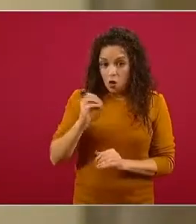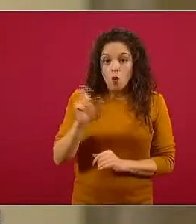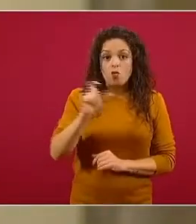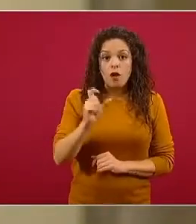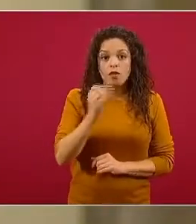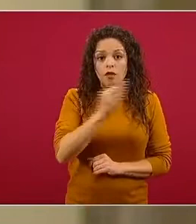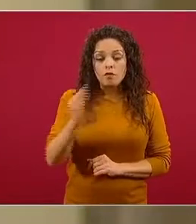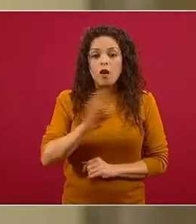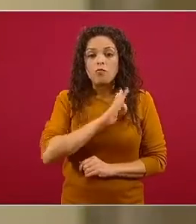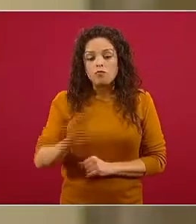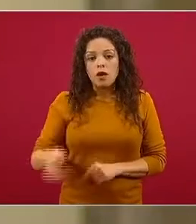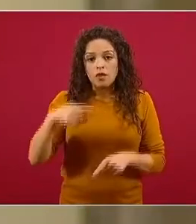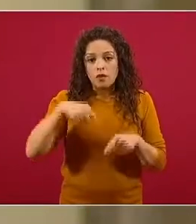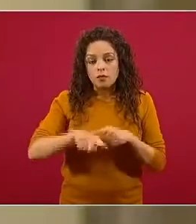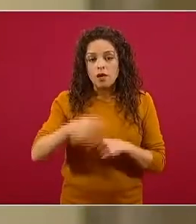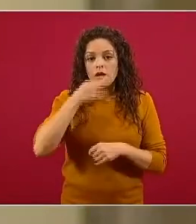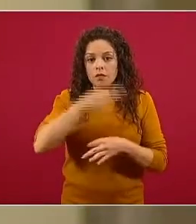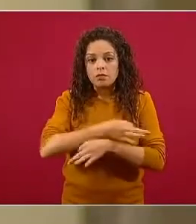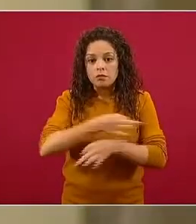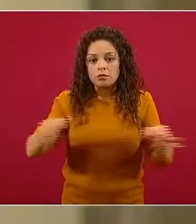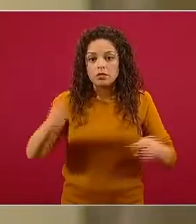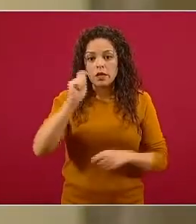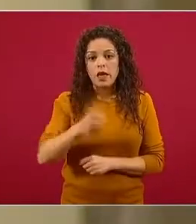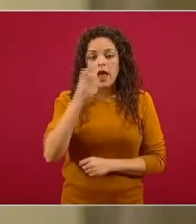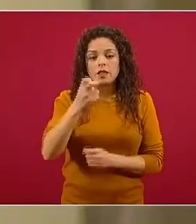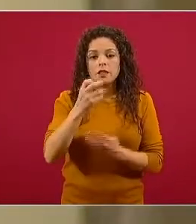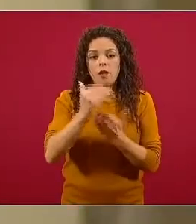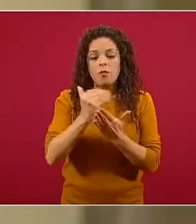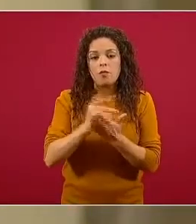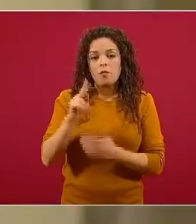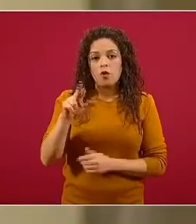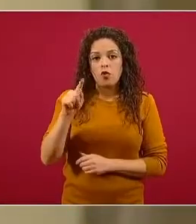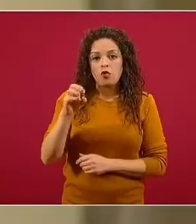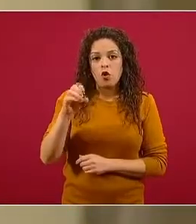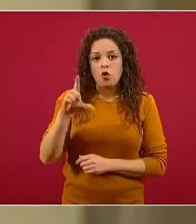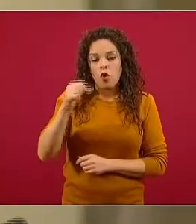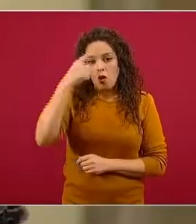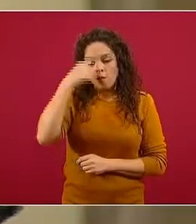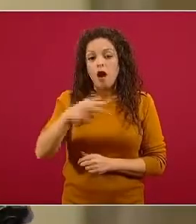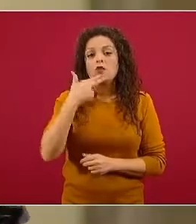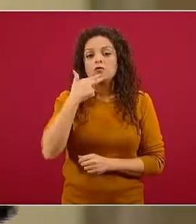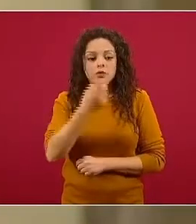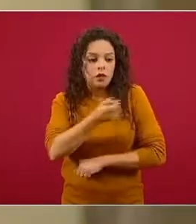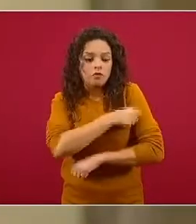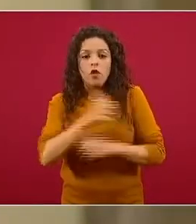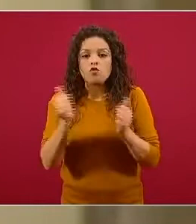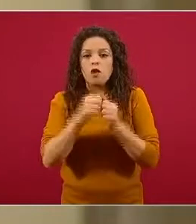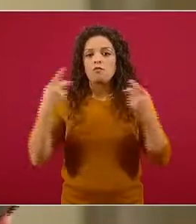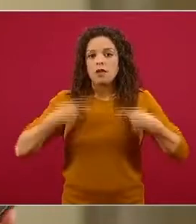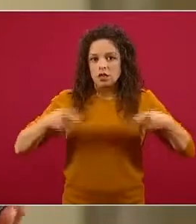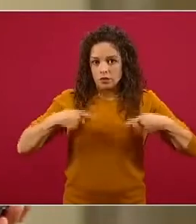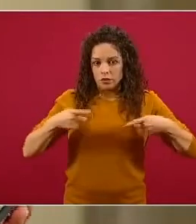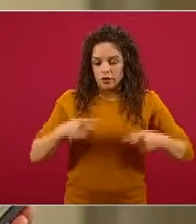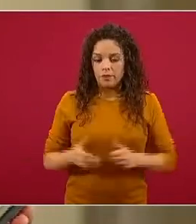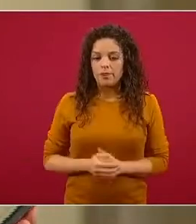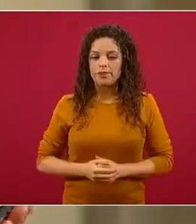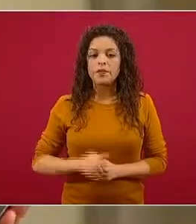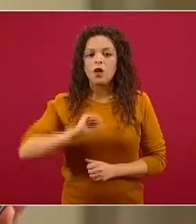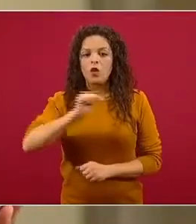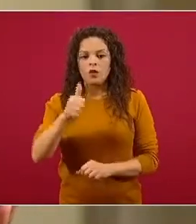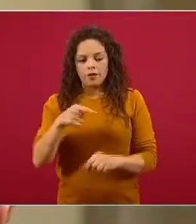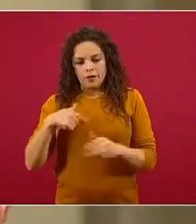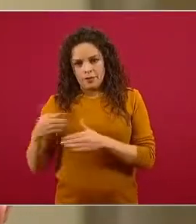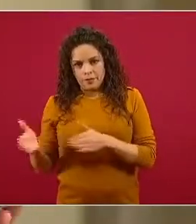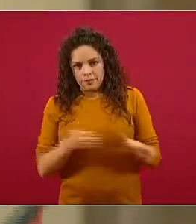conocer cuándo empezarán estos protocolos clínicos con personas? Y también solo precisar, la vacuna Janssen que se va a